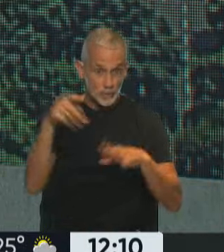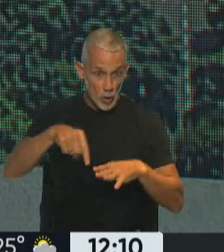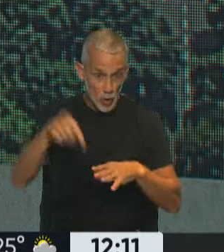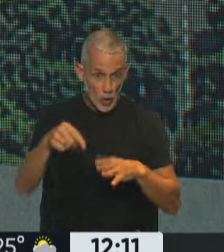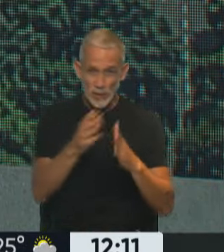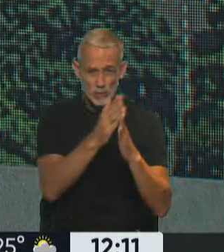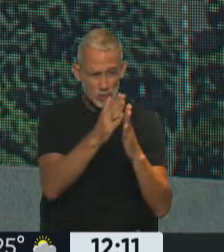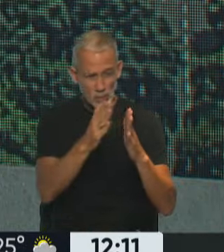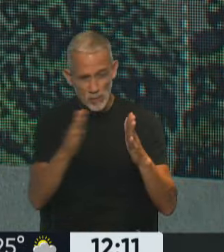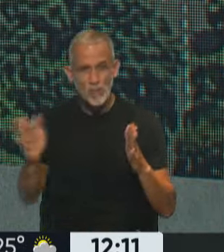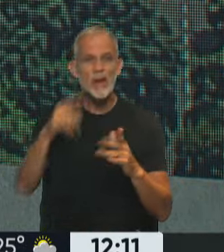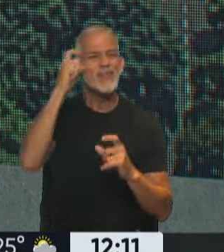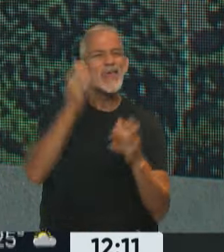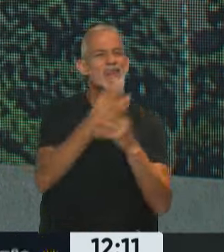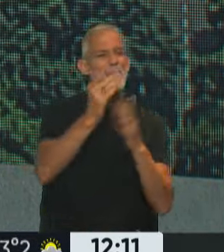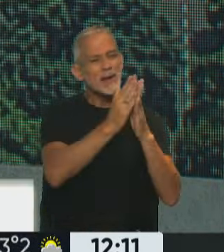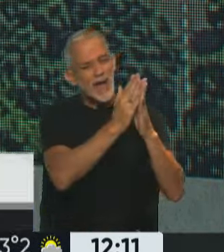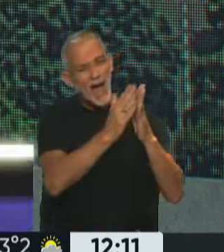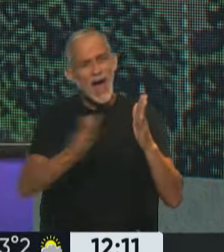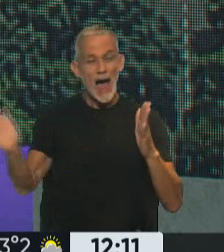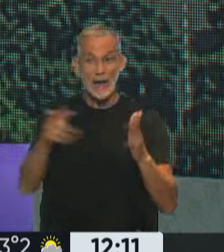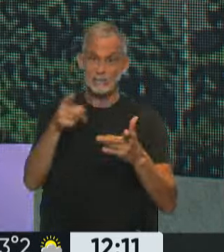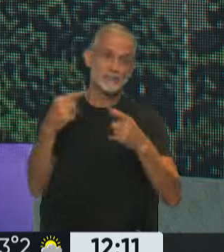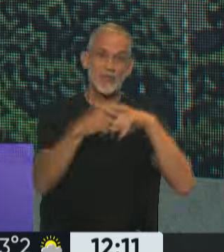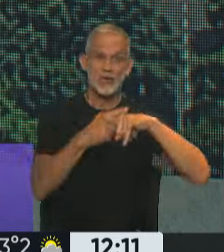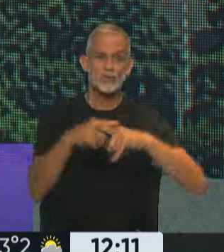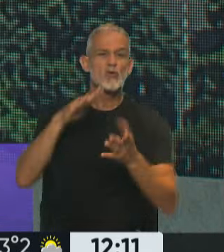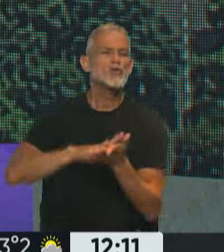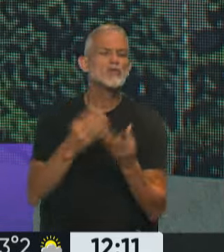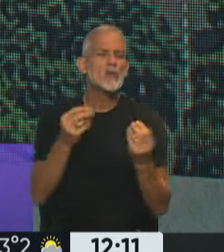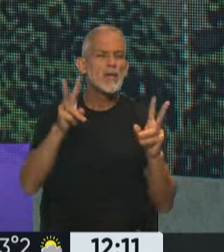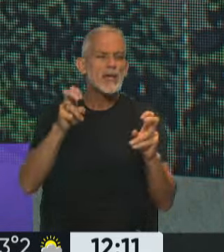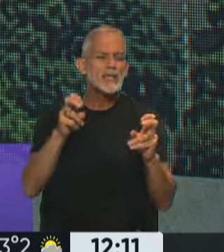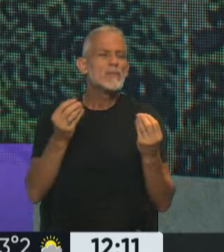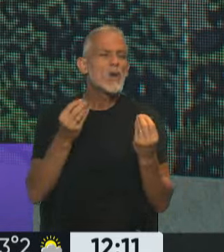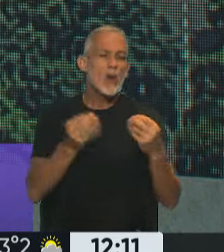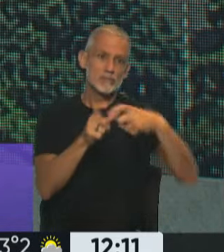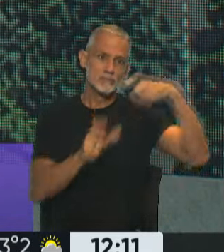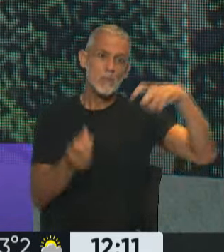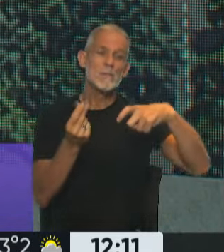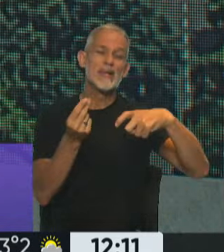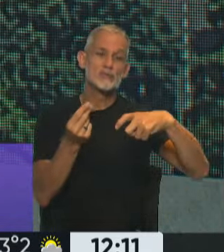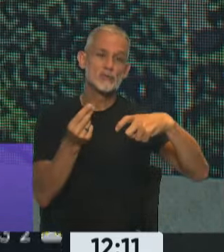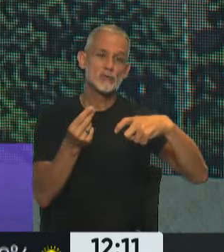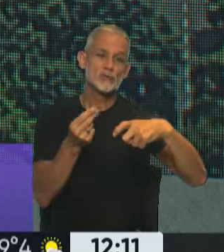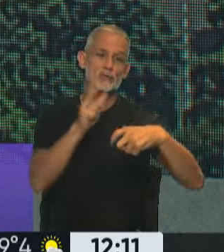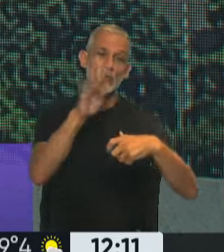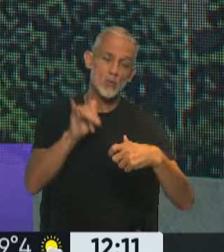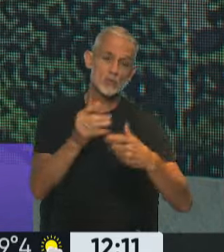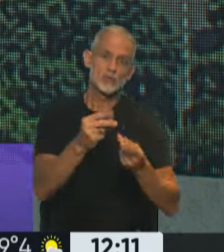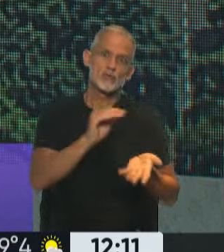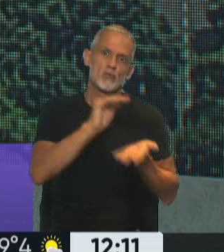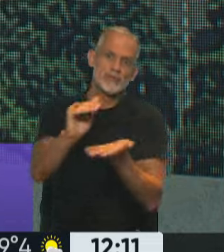se está desarrollando desde las 10 de la mañana. Allí la discusión central, la columna vertebral de esta discusión pasa por la cuestión